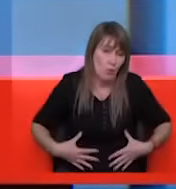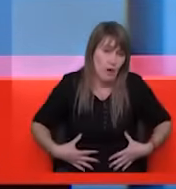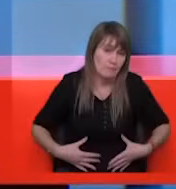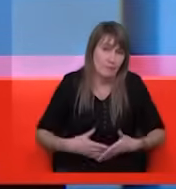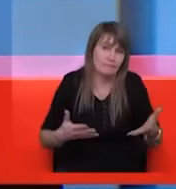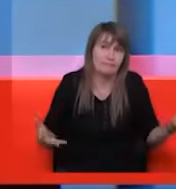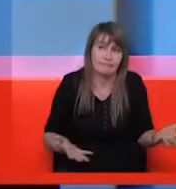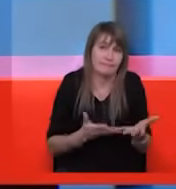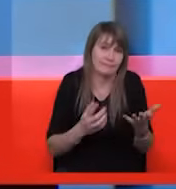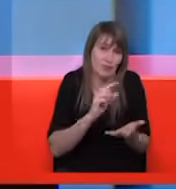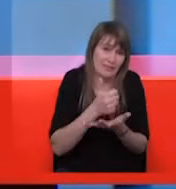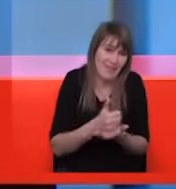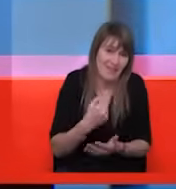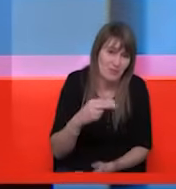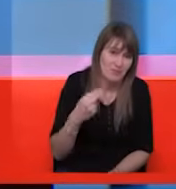apareció. Nunca claro. Apareció.